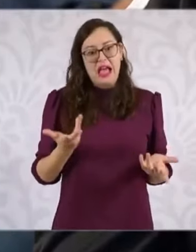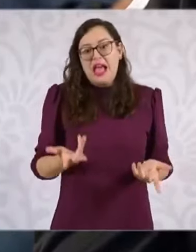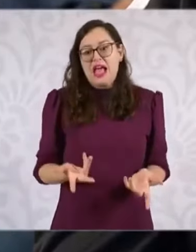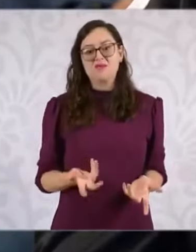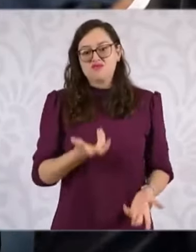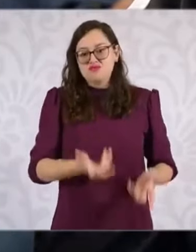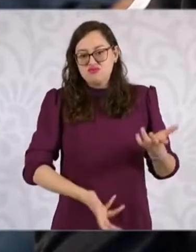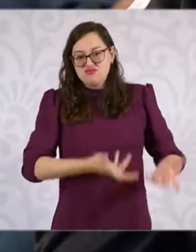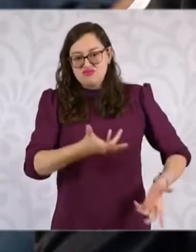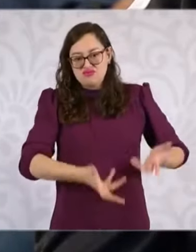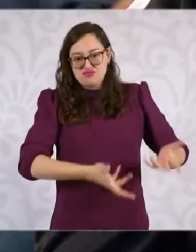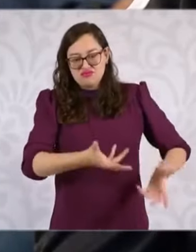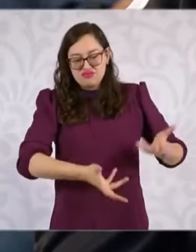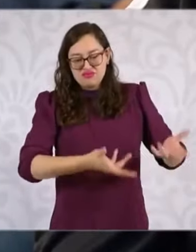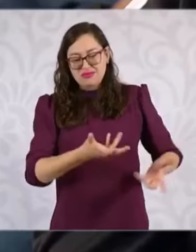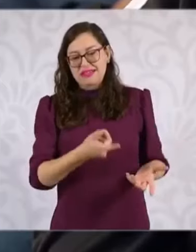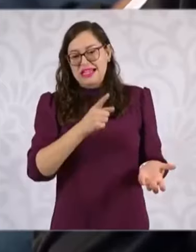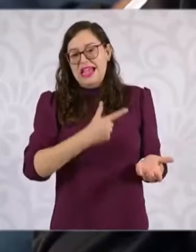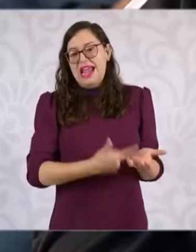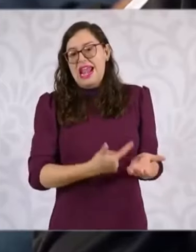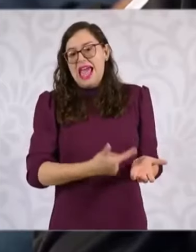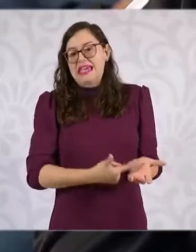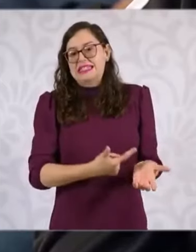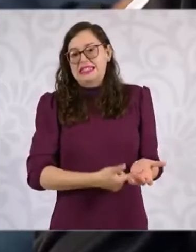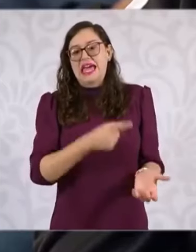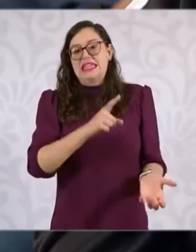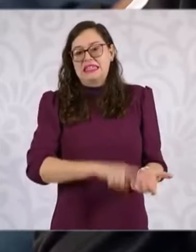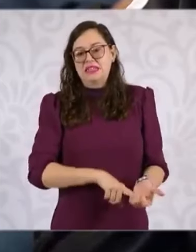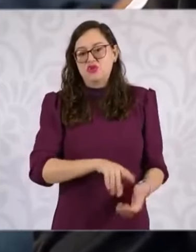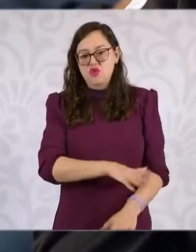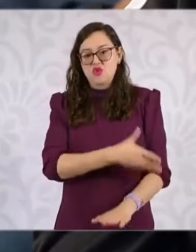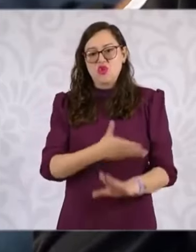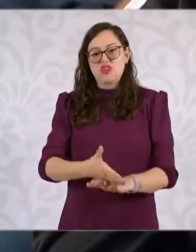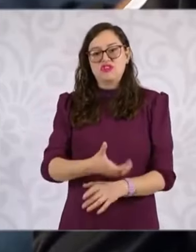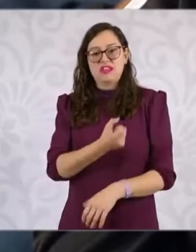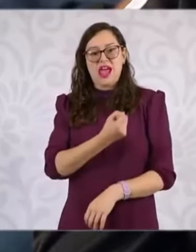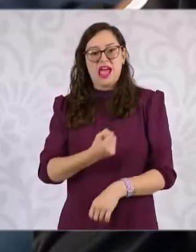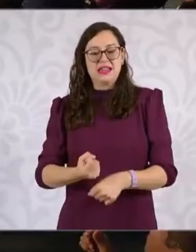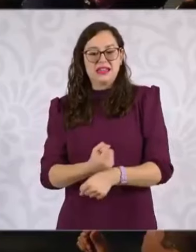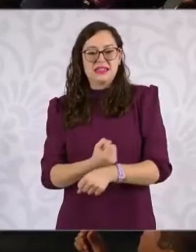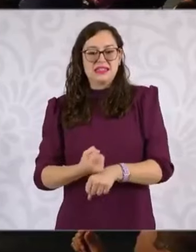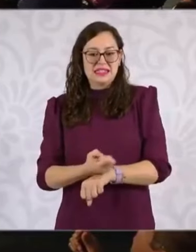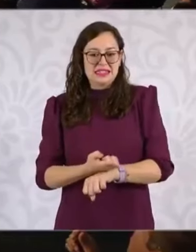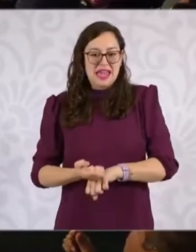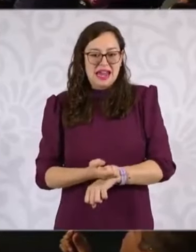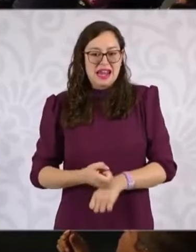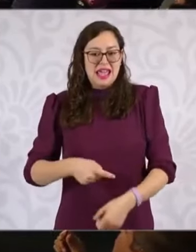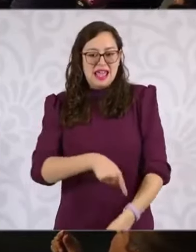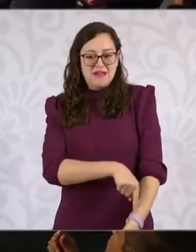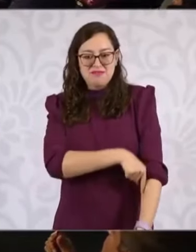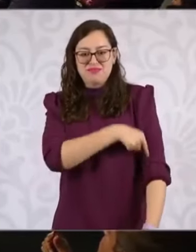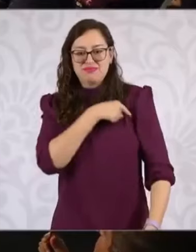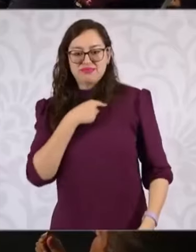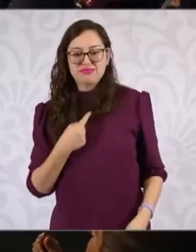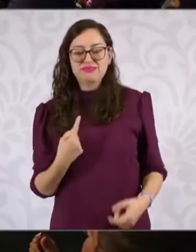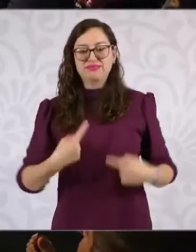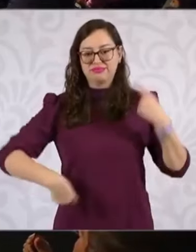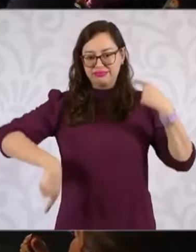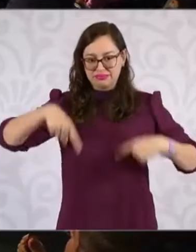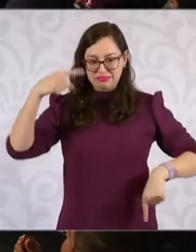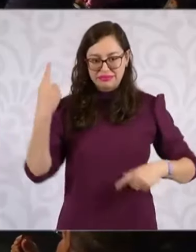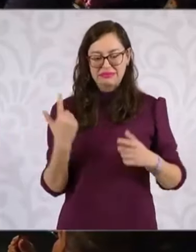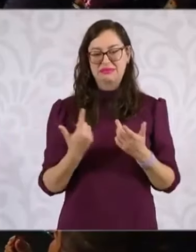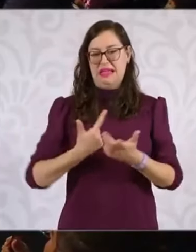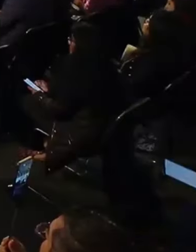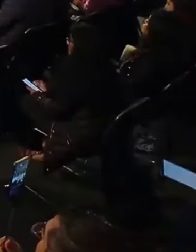con grasas trans que producen elevado colesterol en la sangre y son causantes de hipercolesterolemia